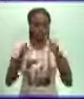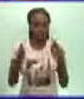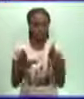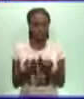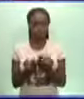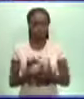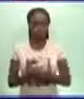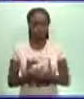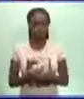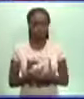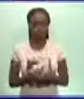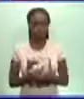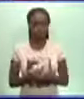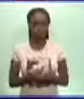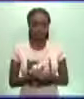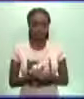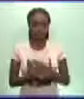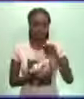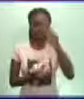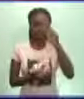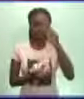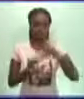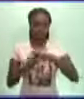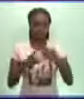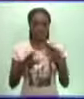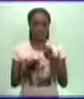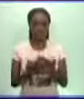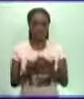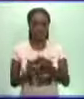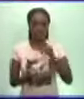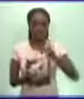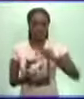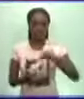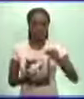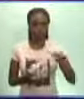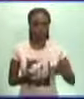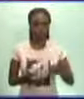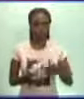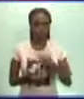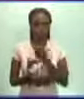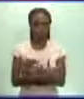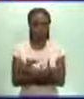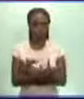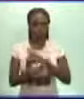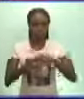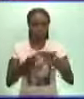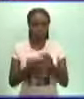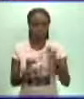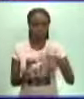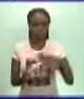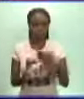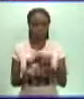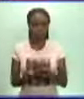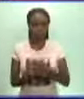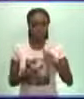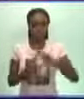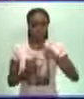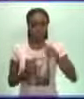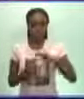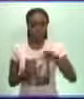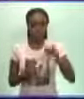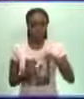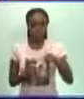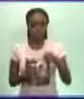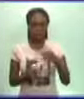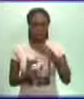por supuesto, un agradecimiento a todo el equipo de realización del canal educativo, que hemos demostrado que en el difícil arte de escalar